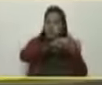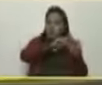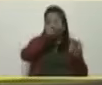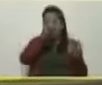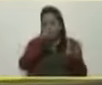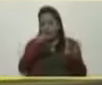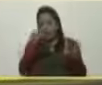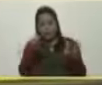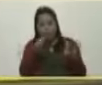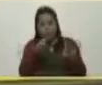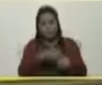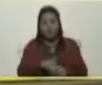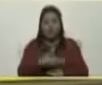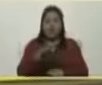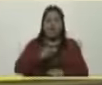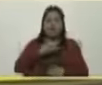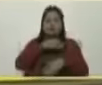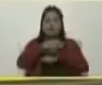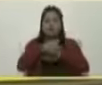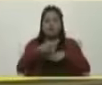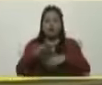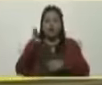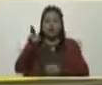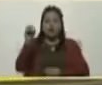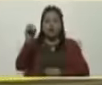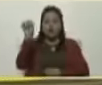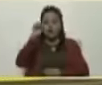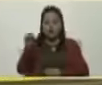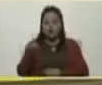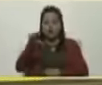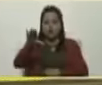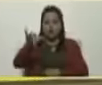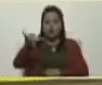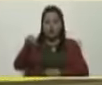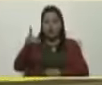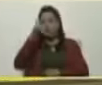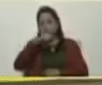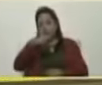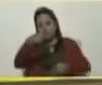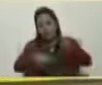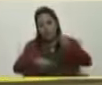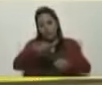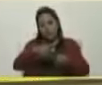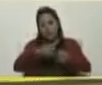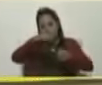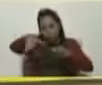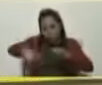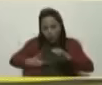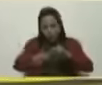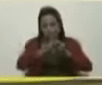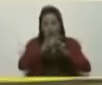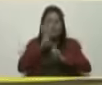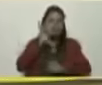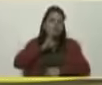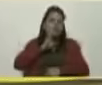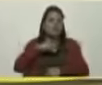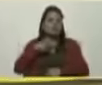la alcaldía del municipio de Juan Germán Rocio Nieve no cuenta con camiones para la recolección de basura. Yo tengo que